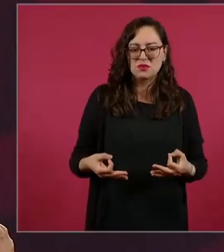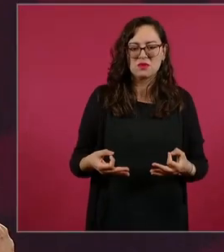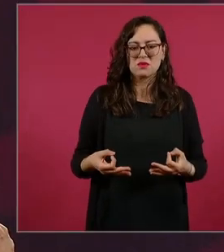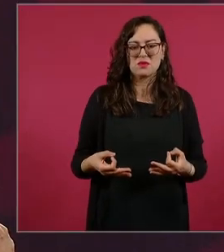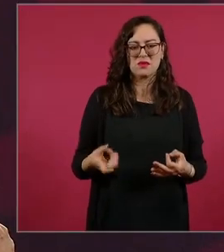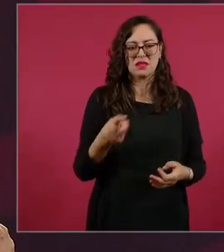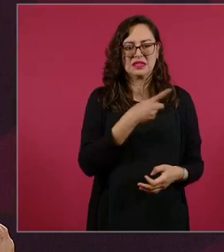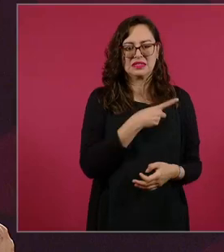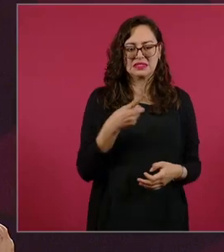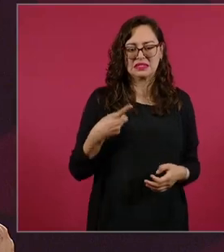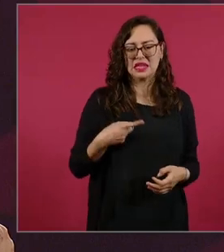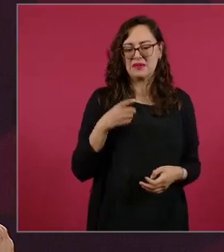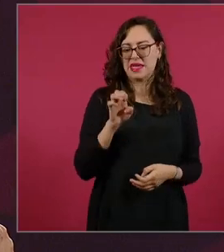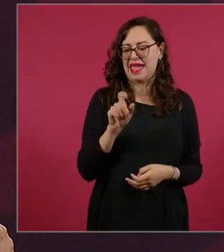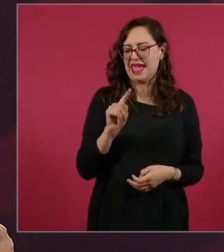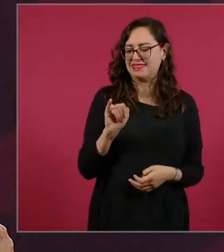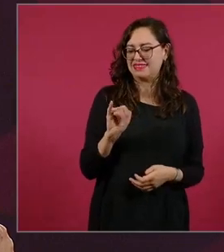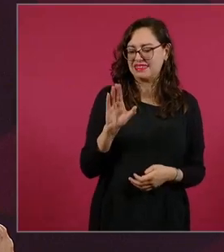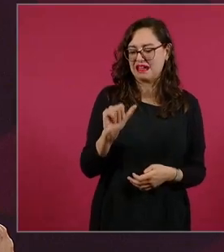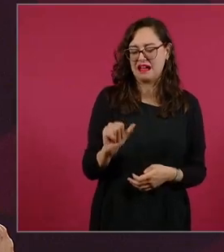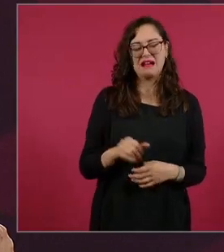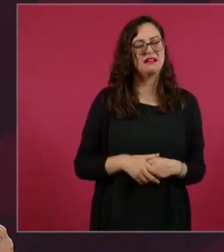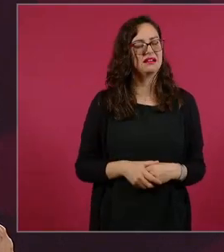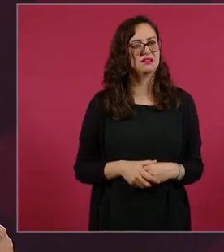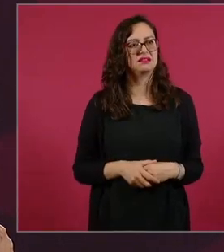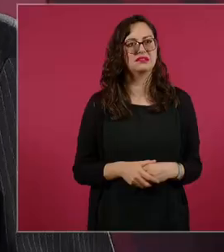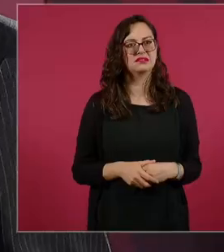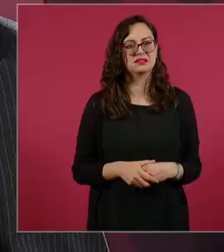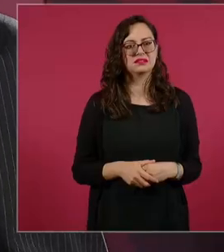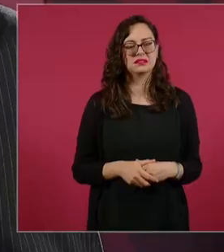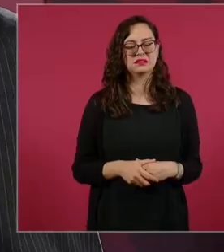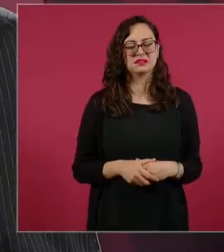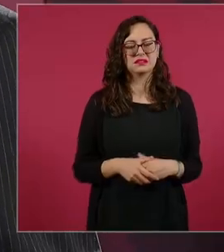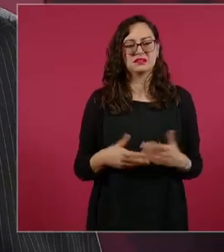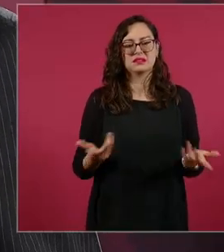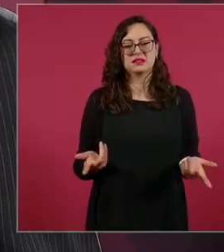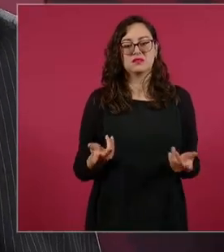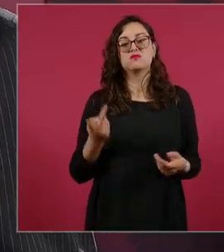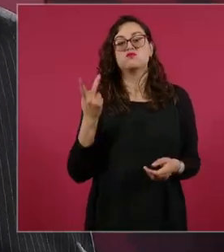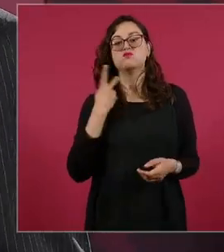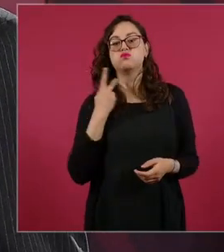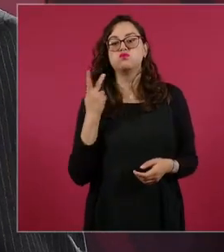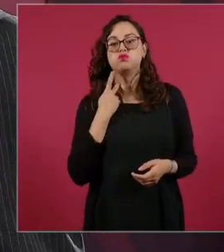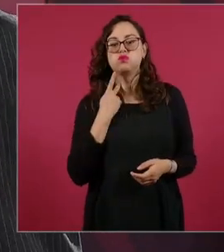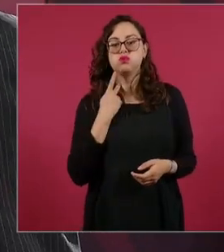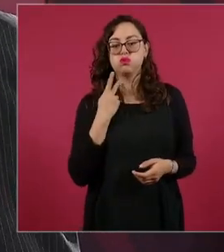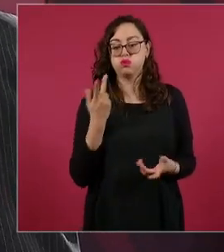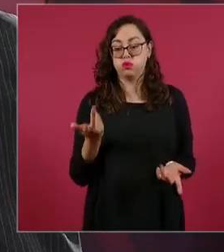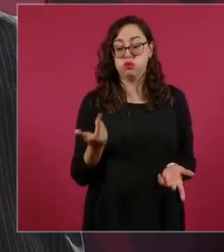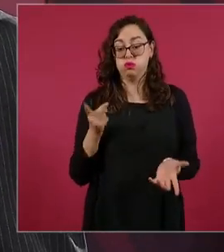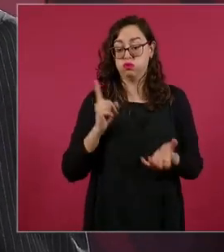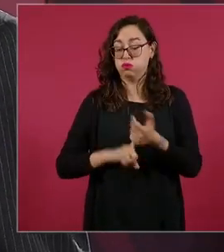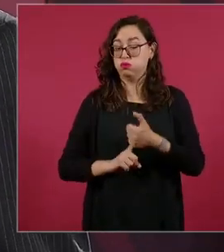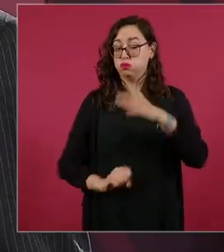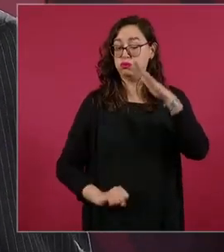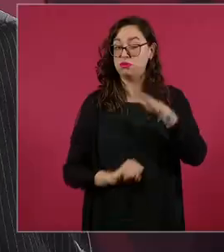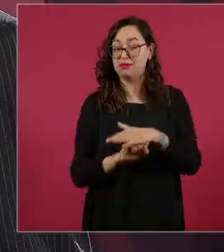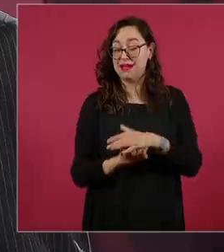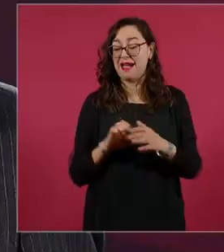tienen que ver con la ética, la política al menos es un imperativo ético.